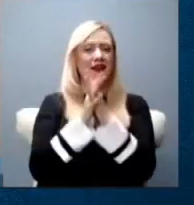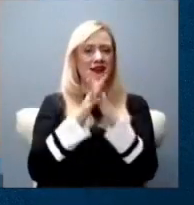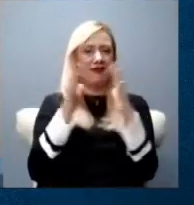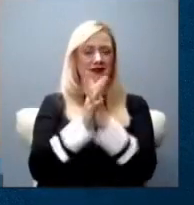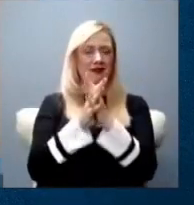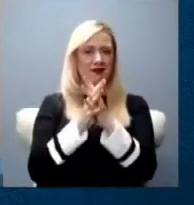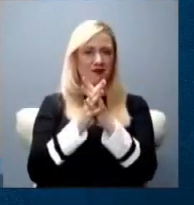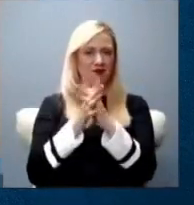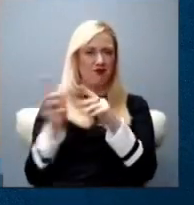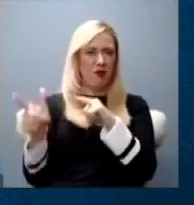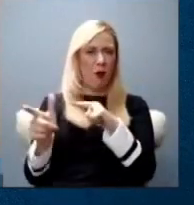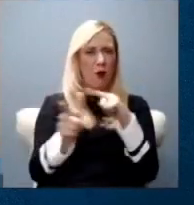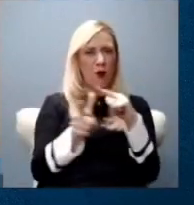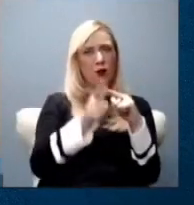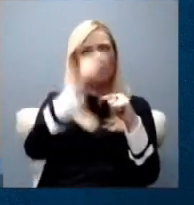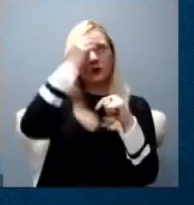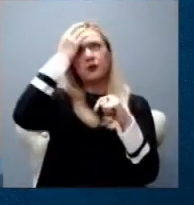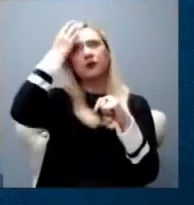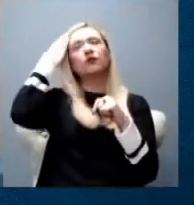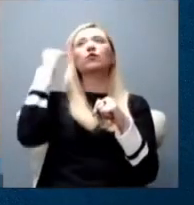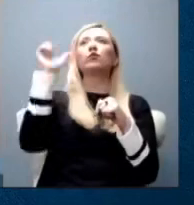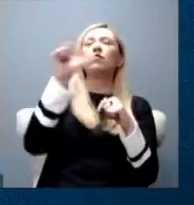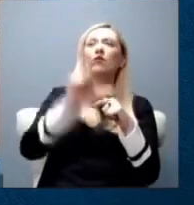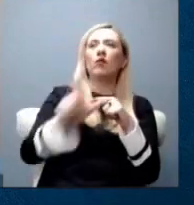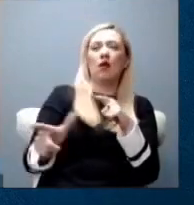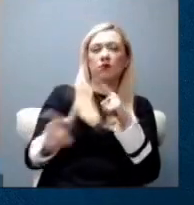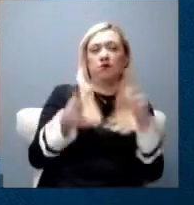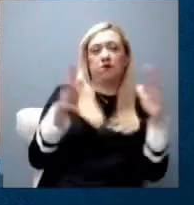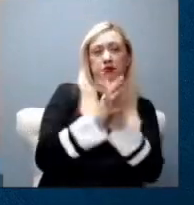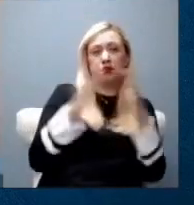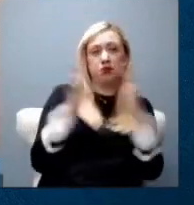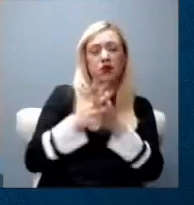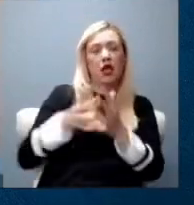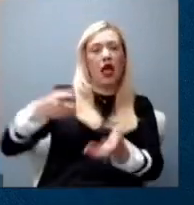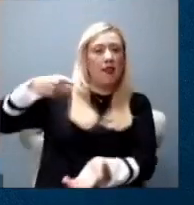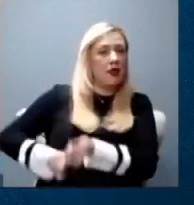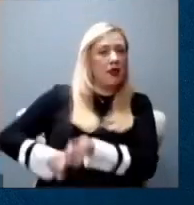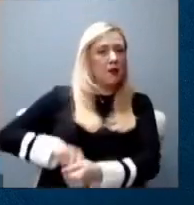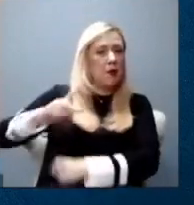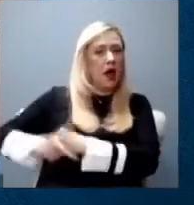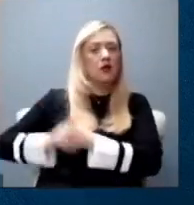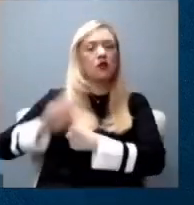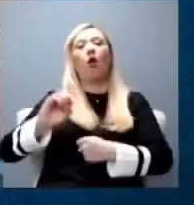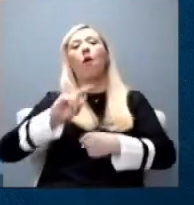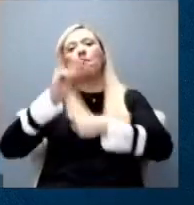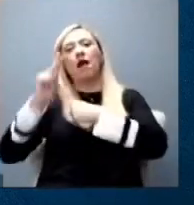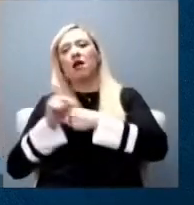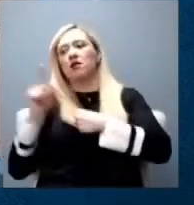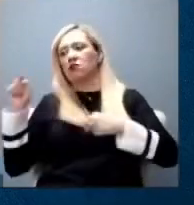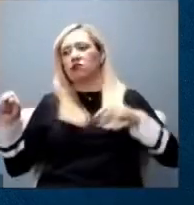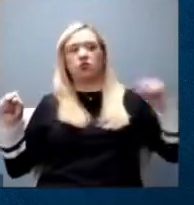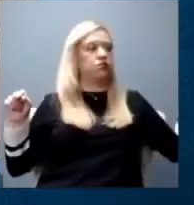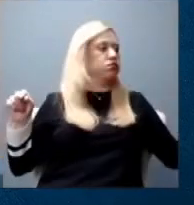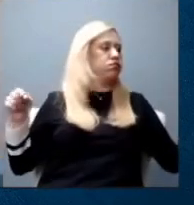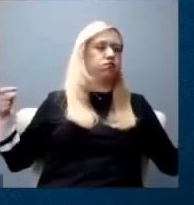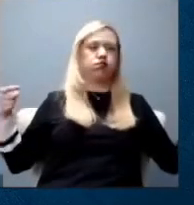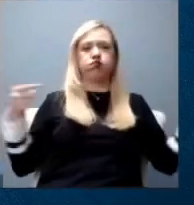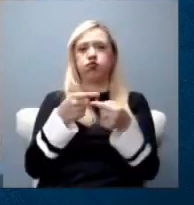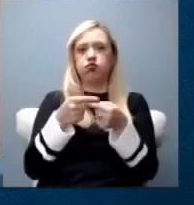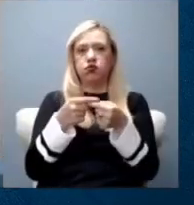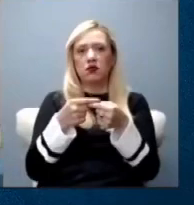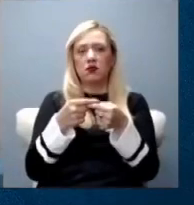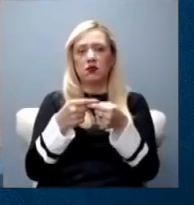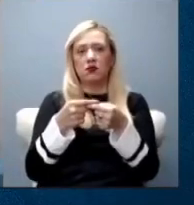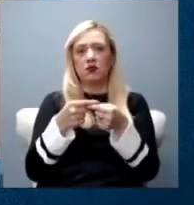diferencia. Entonces, cuando hay guerra, que puede ser conflictos internos o conflictos internacionales, entendiendo conflictos internacionales como aquellas guerras en las